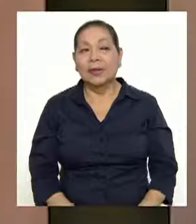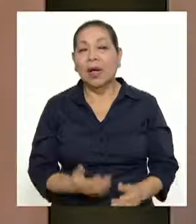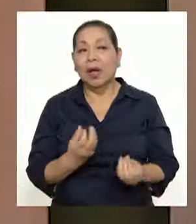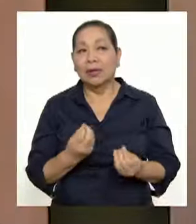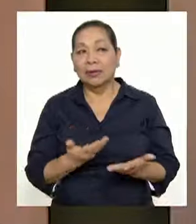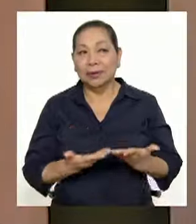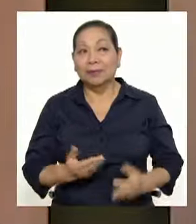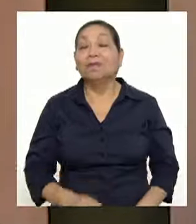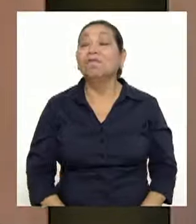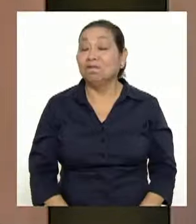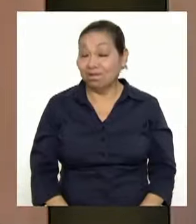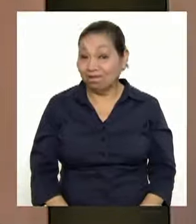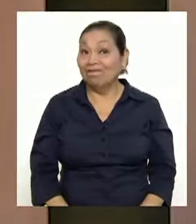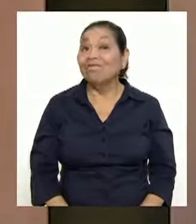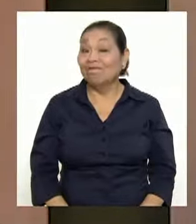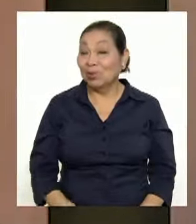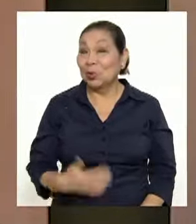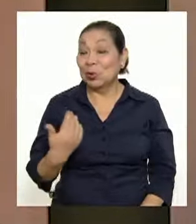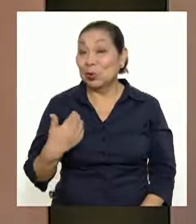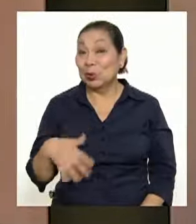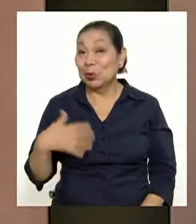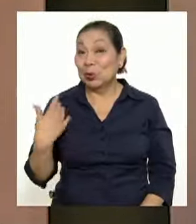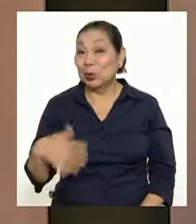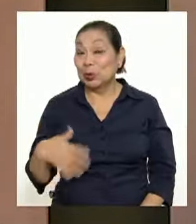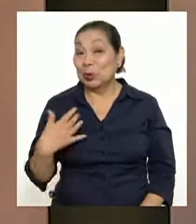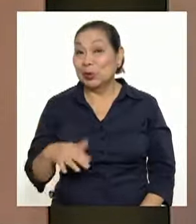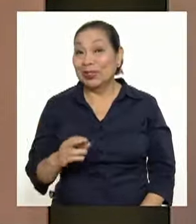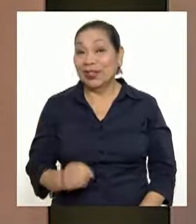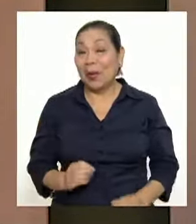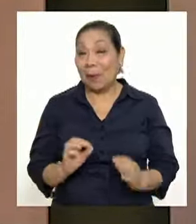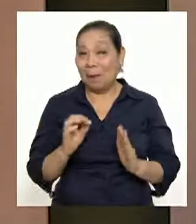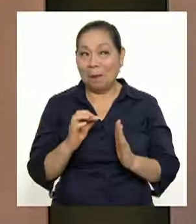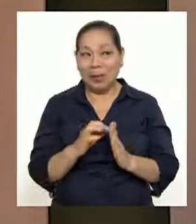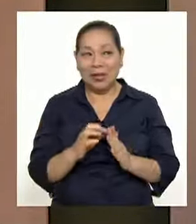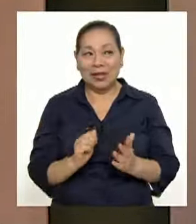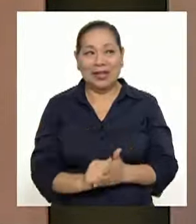Derecha. Toda una travesía. Sin duda, de esta manera le ponemos punto final al segmento dedicado.